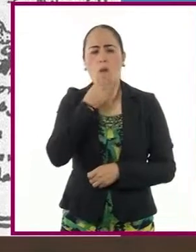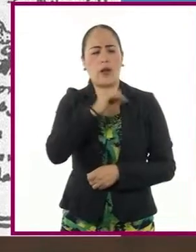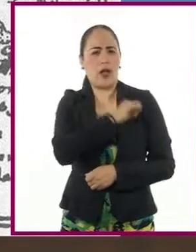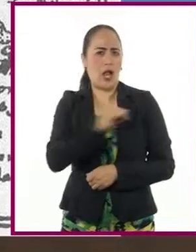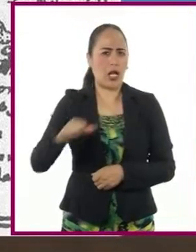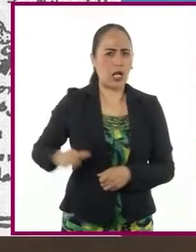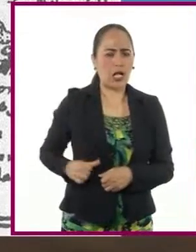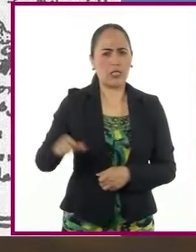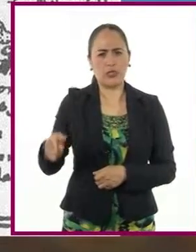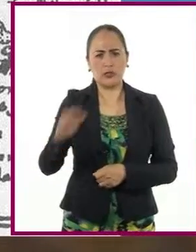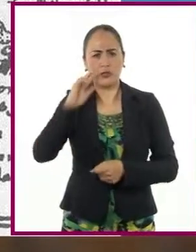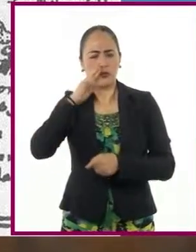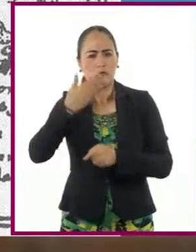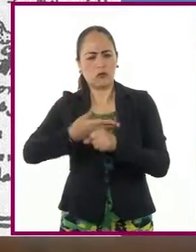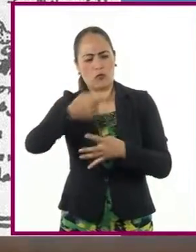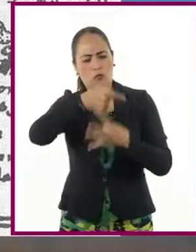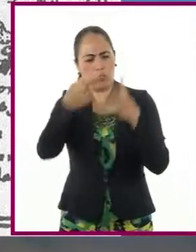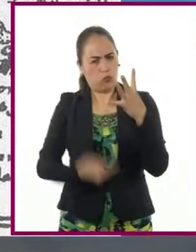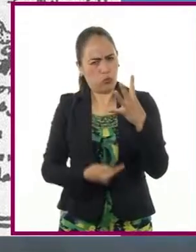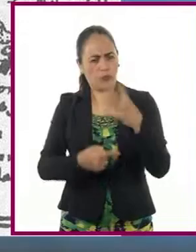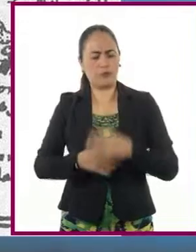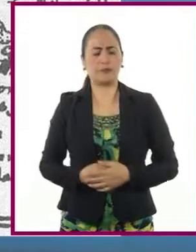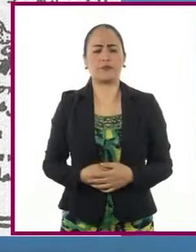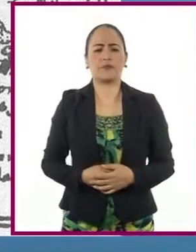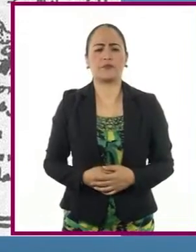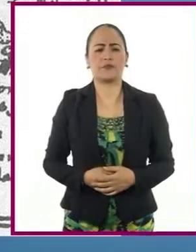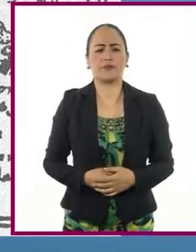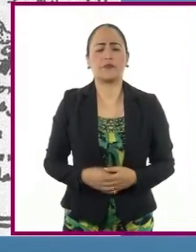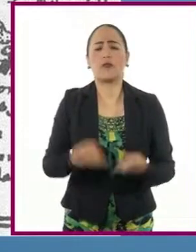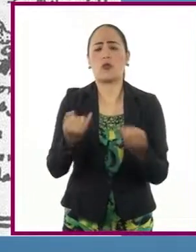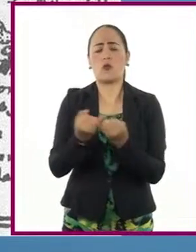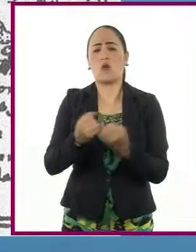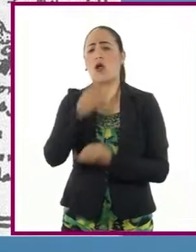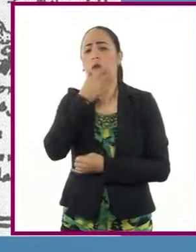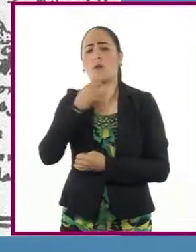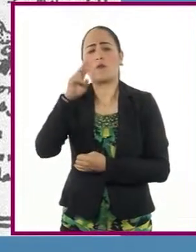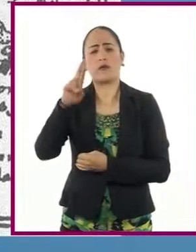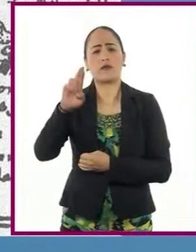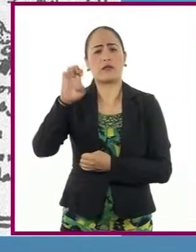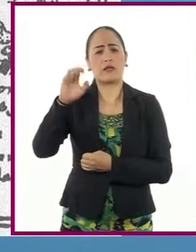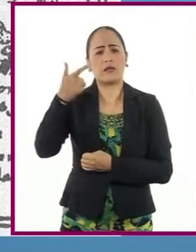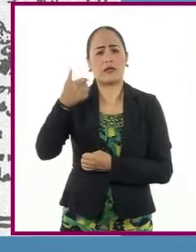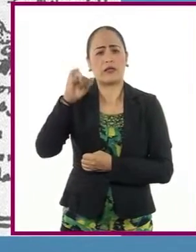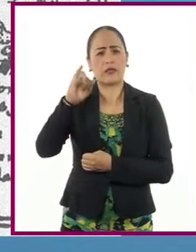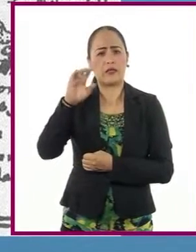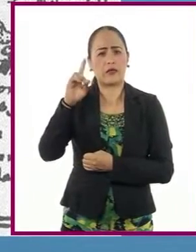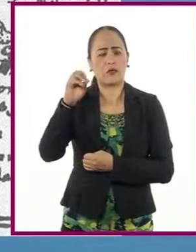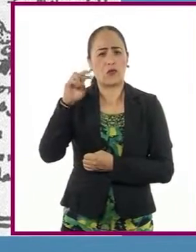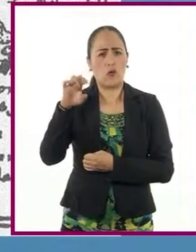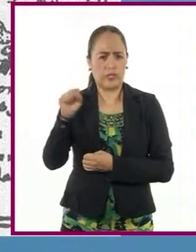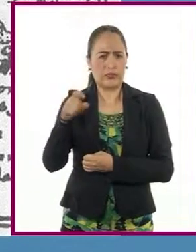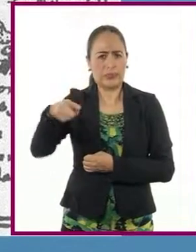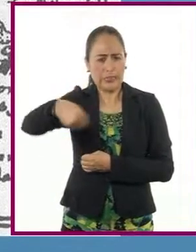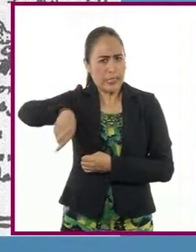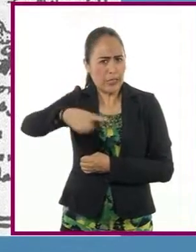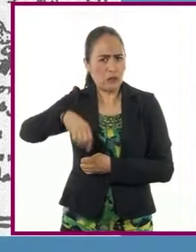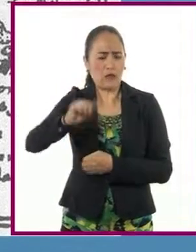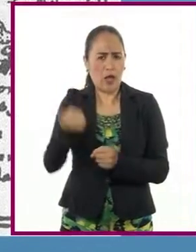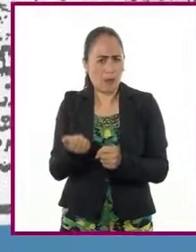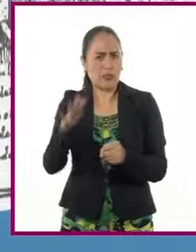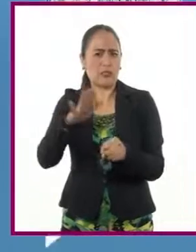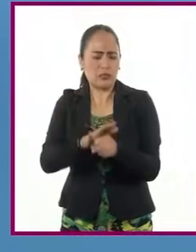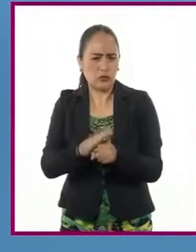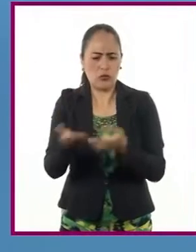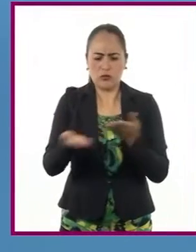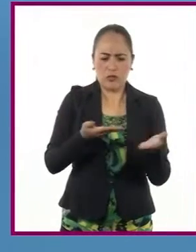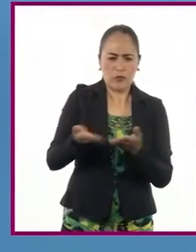funciones judiciales en casos menores, y los regidores, quienes se encargaban de la administración y los servicios